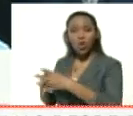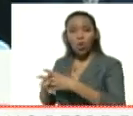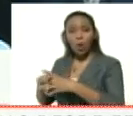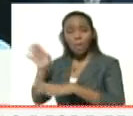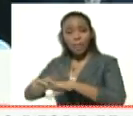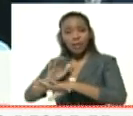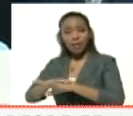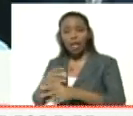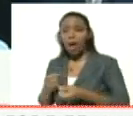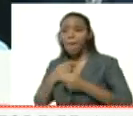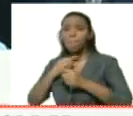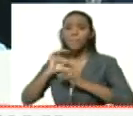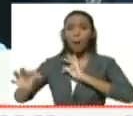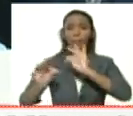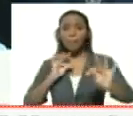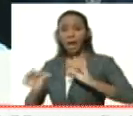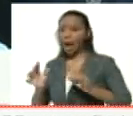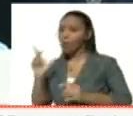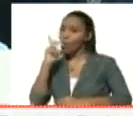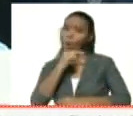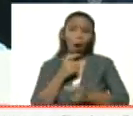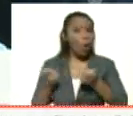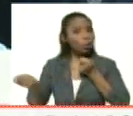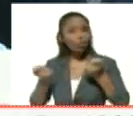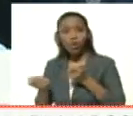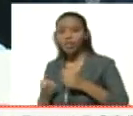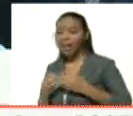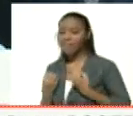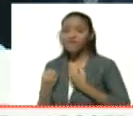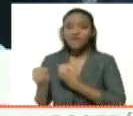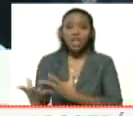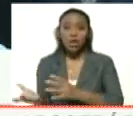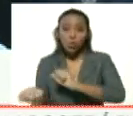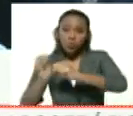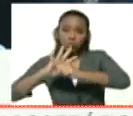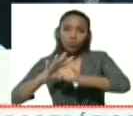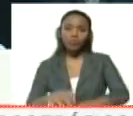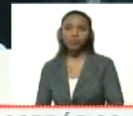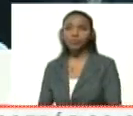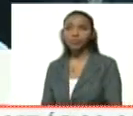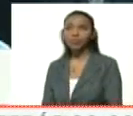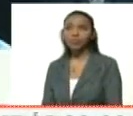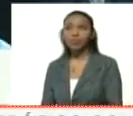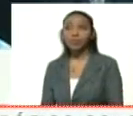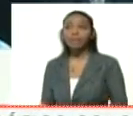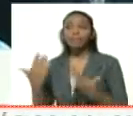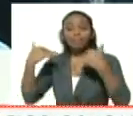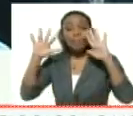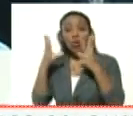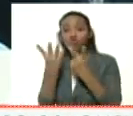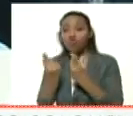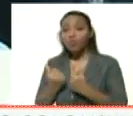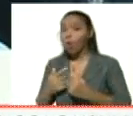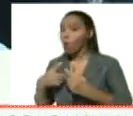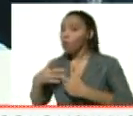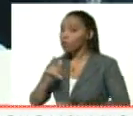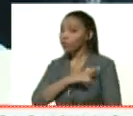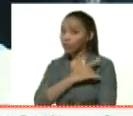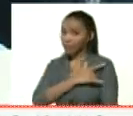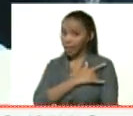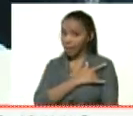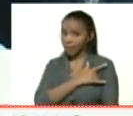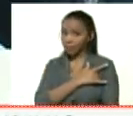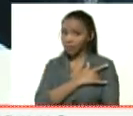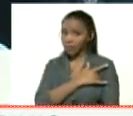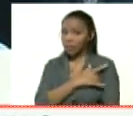de la propagación sin control del virus COVID-19. Según cifras de la Universidad Johns